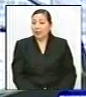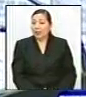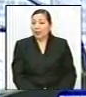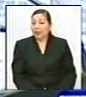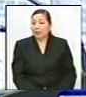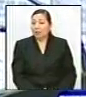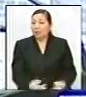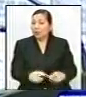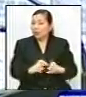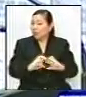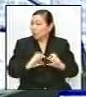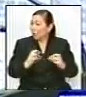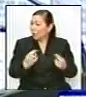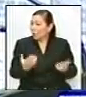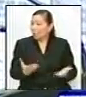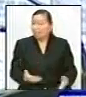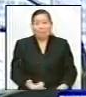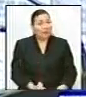presidente de